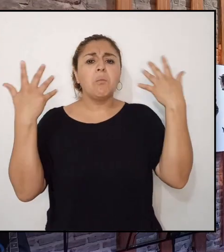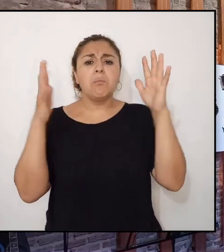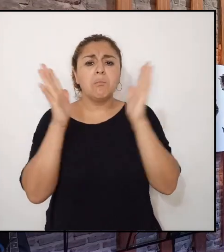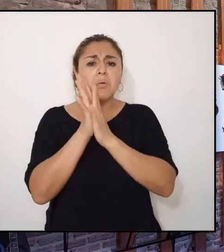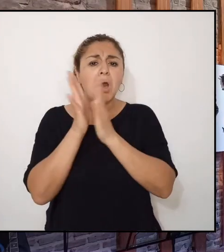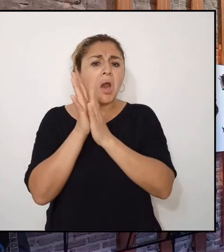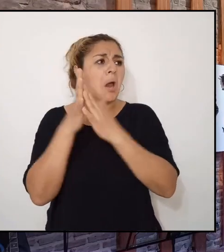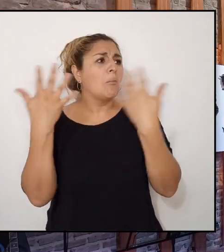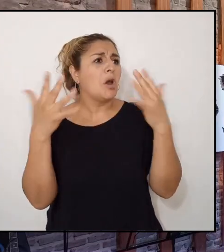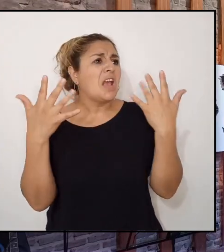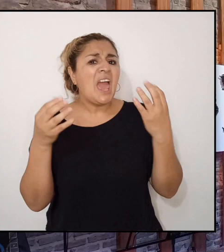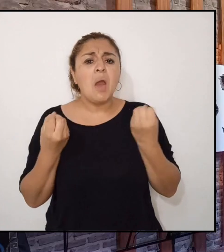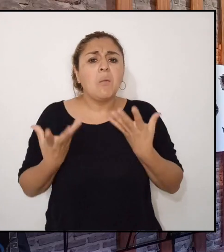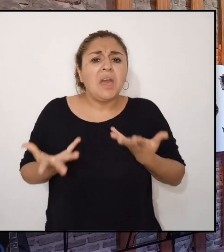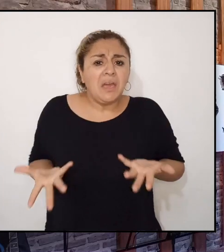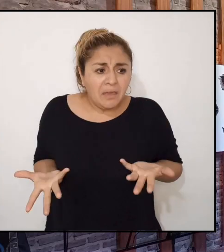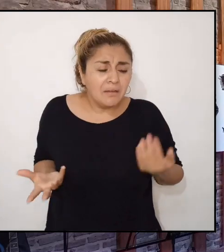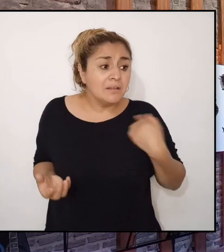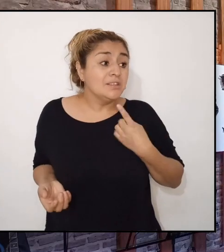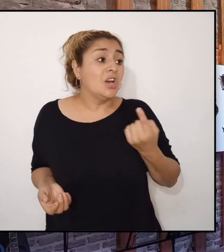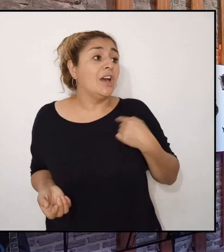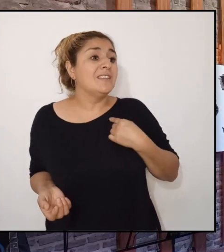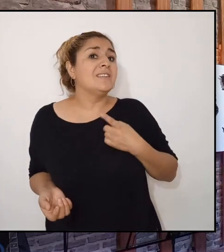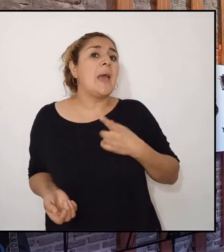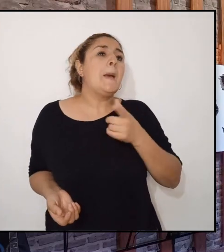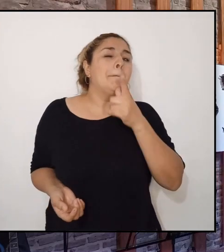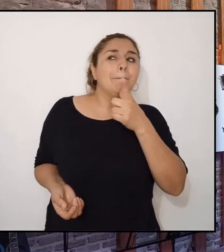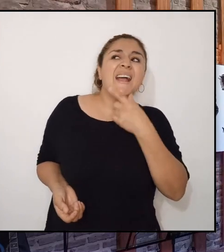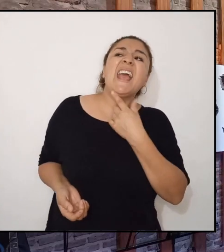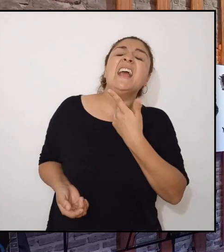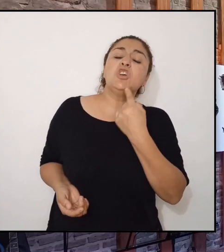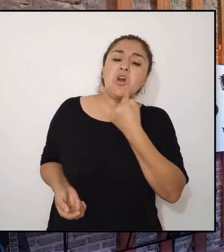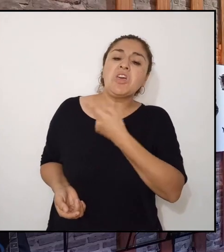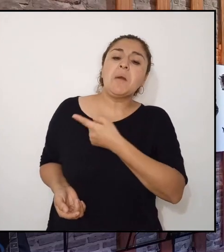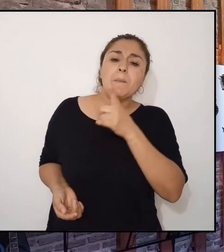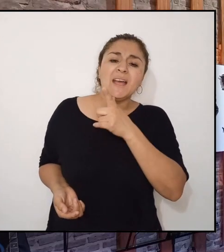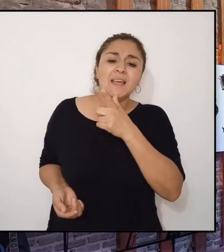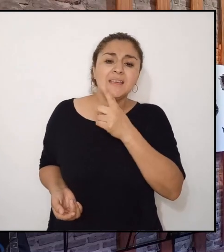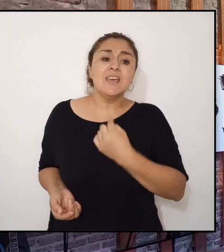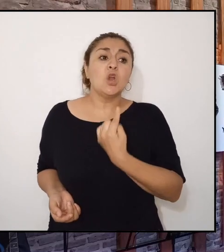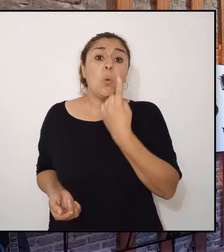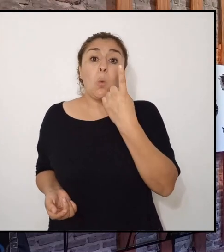ahí, o sea, el nene, llorando, Miqueas.